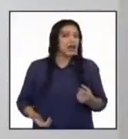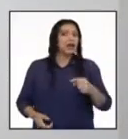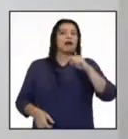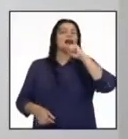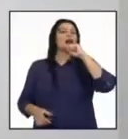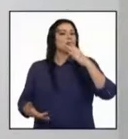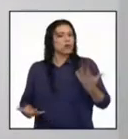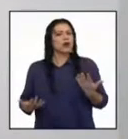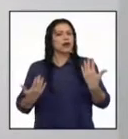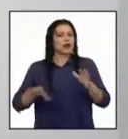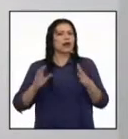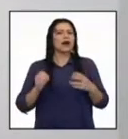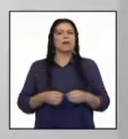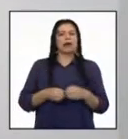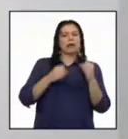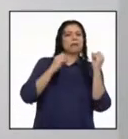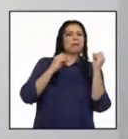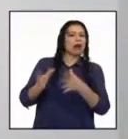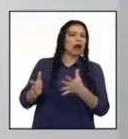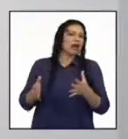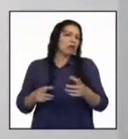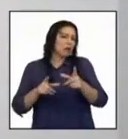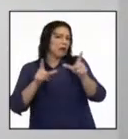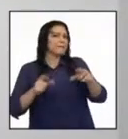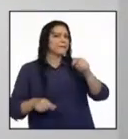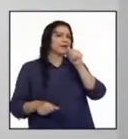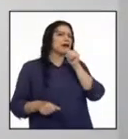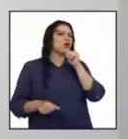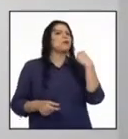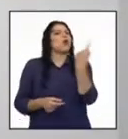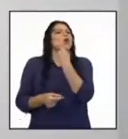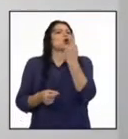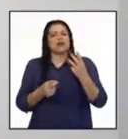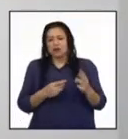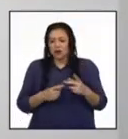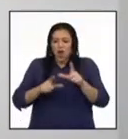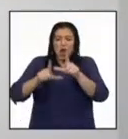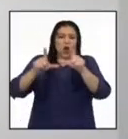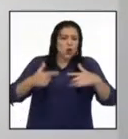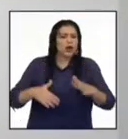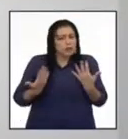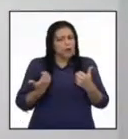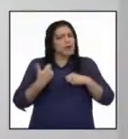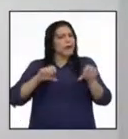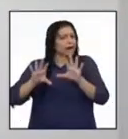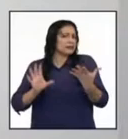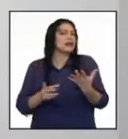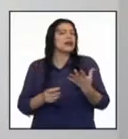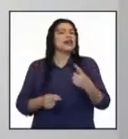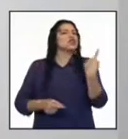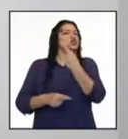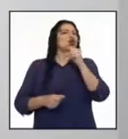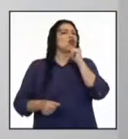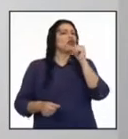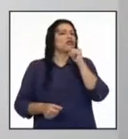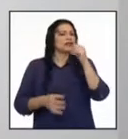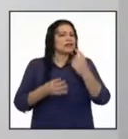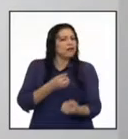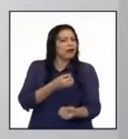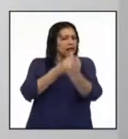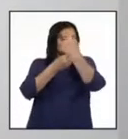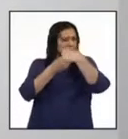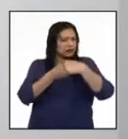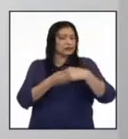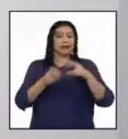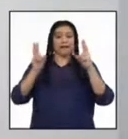mujer había abandonado el espacio privado como único escenario de actividades y solo le faltaba